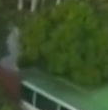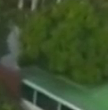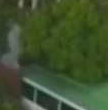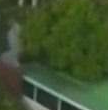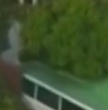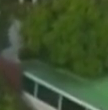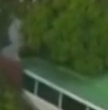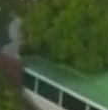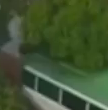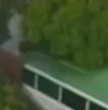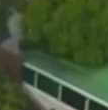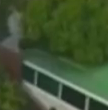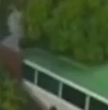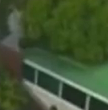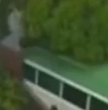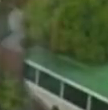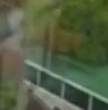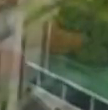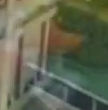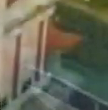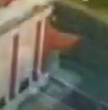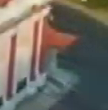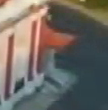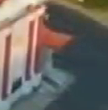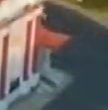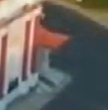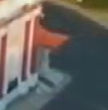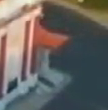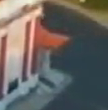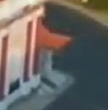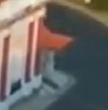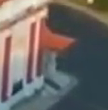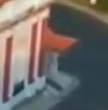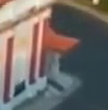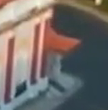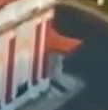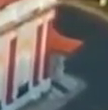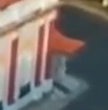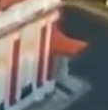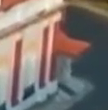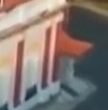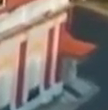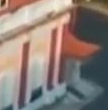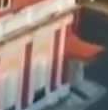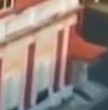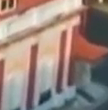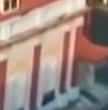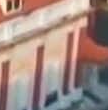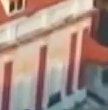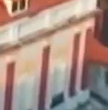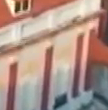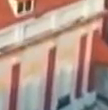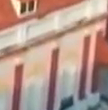Maduro, presidente constitucional de la República Bolivariana de Venezuela.